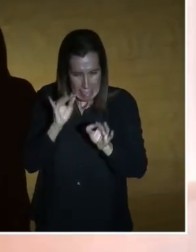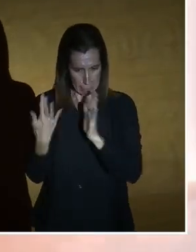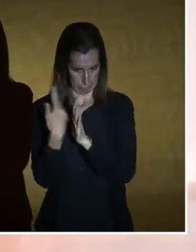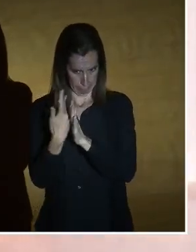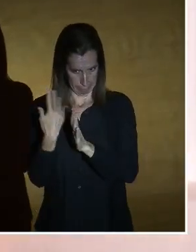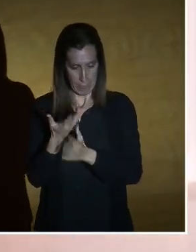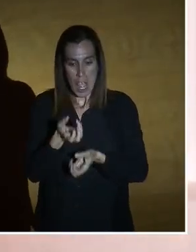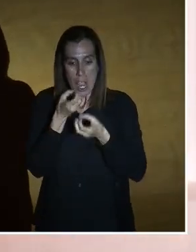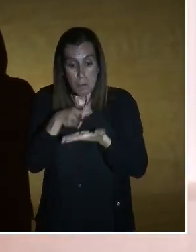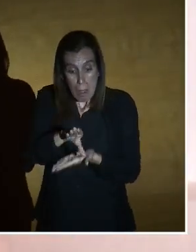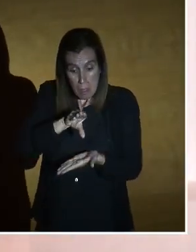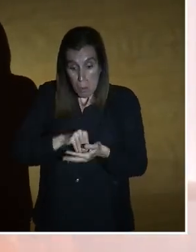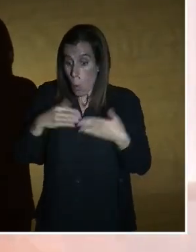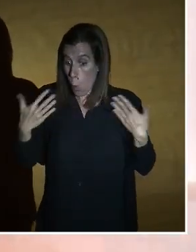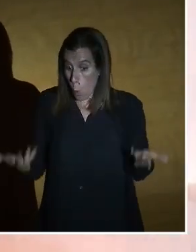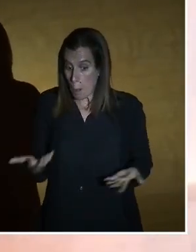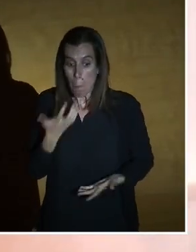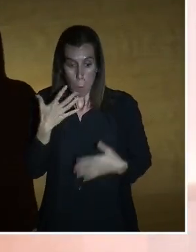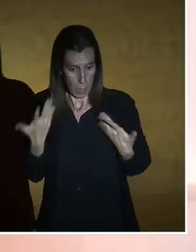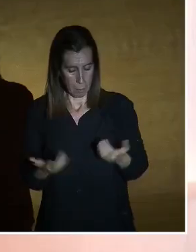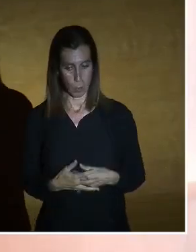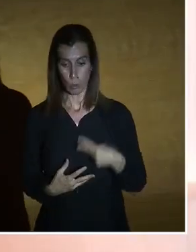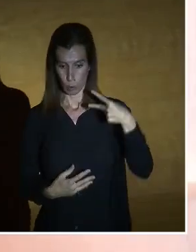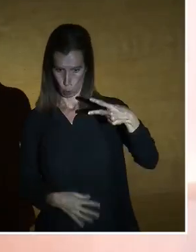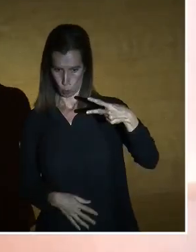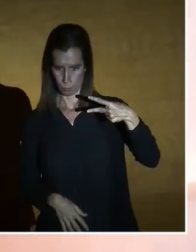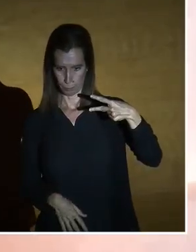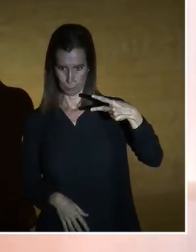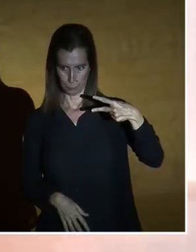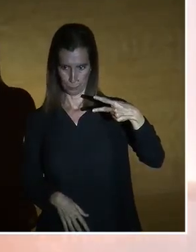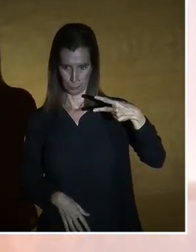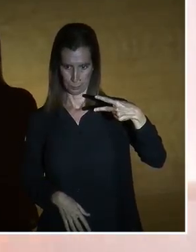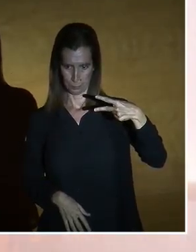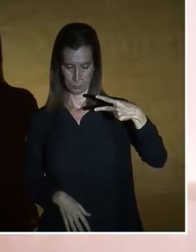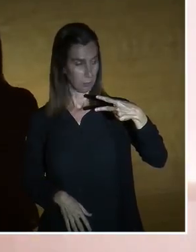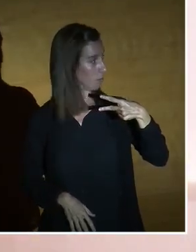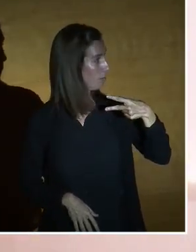qué información podemos obtener? Pues principalmente dos cosas.